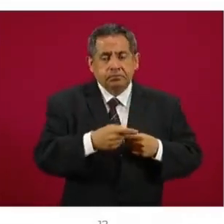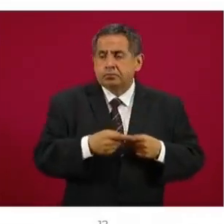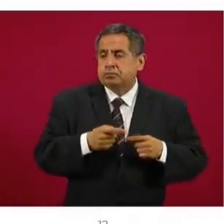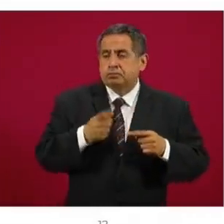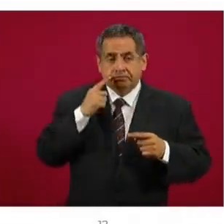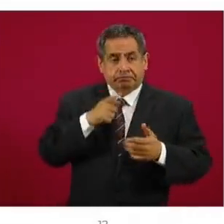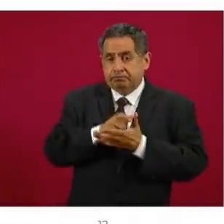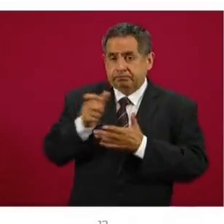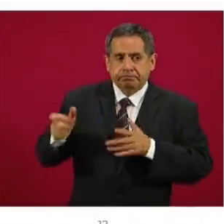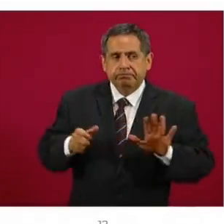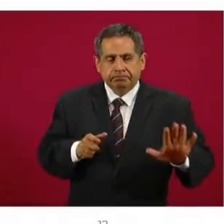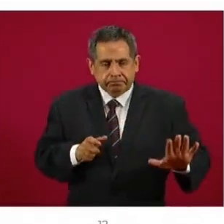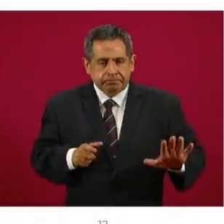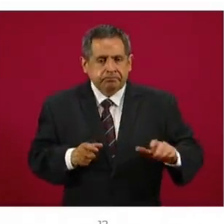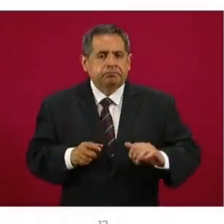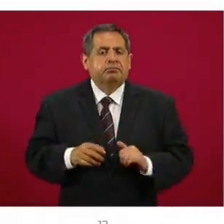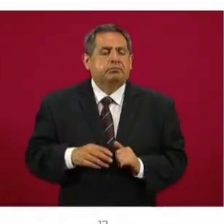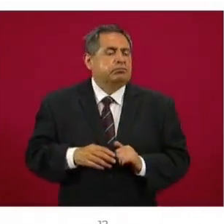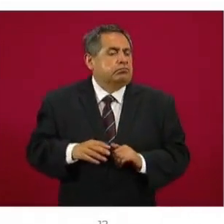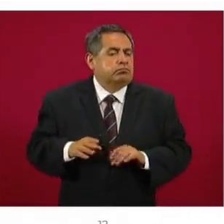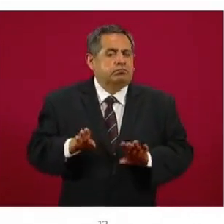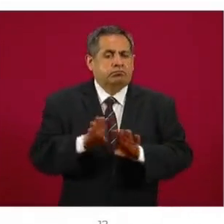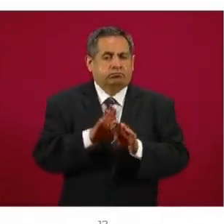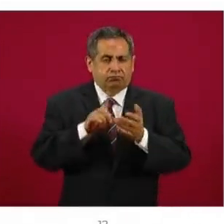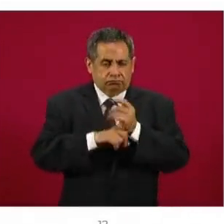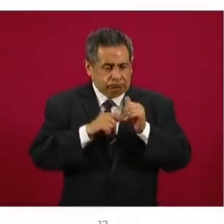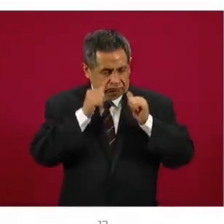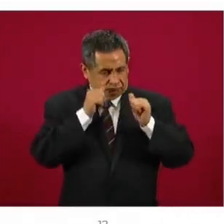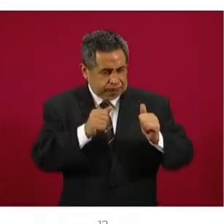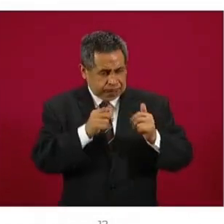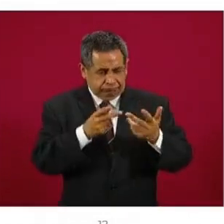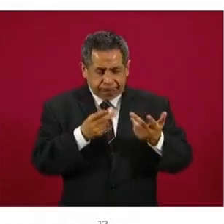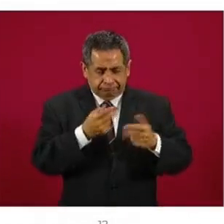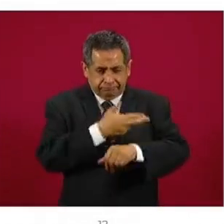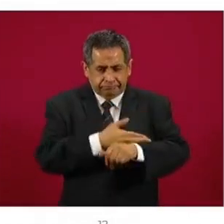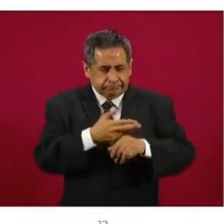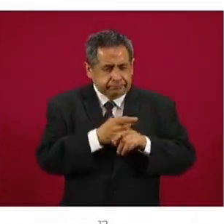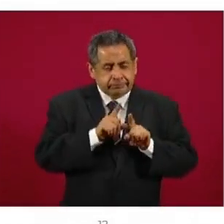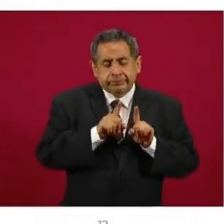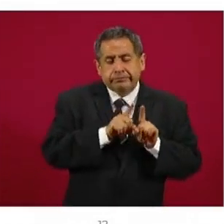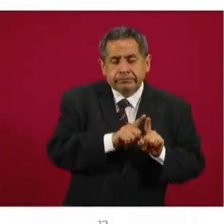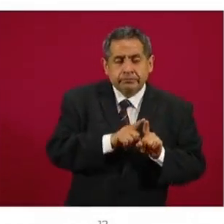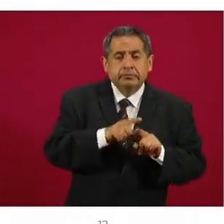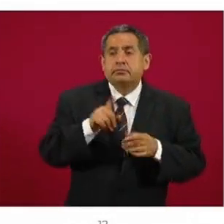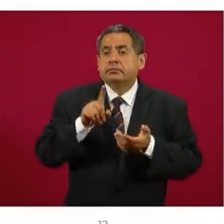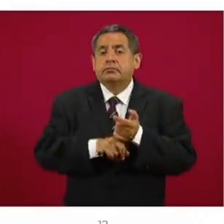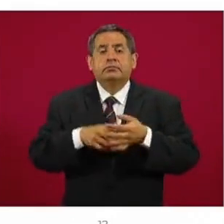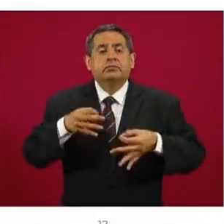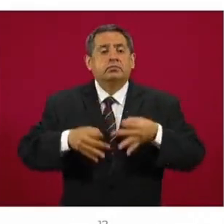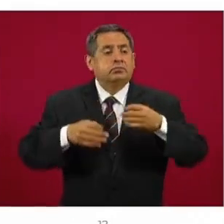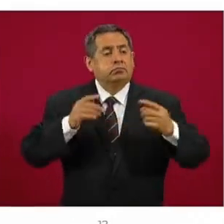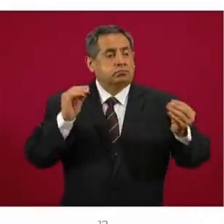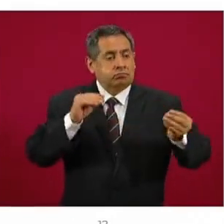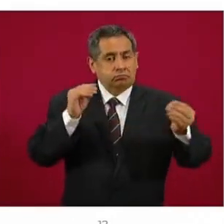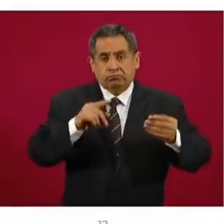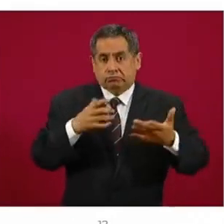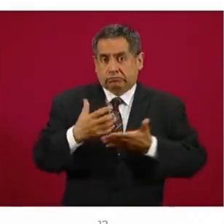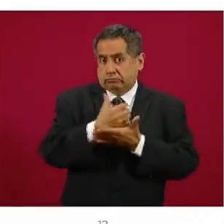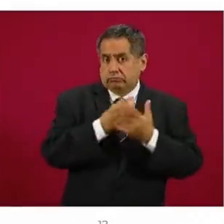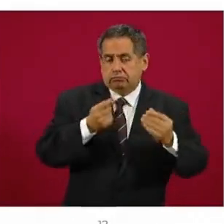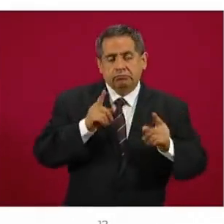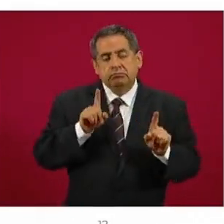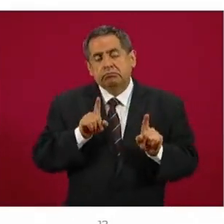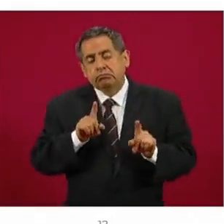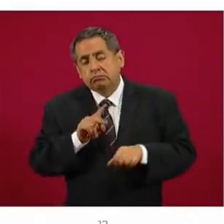rápido. Se puso atención y se le dio seguimiento y marcaje a todos los litigios, sobre todo a los de grandes montos.